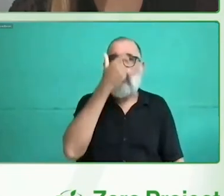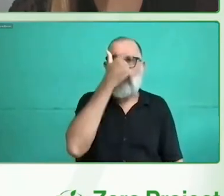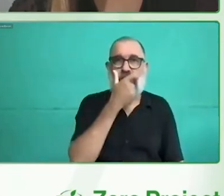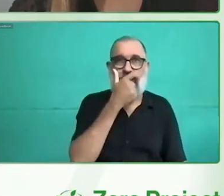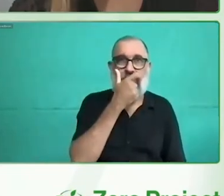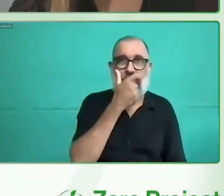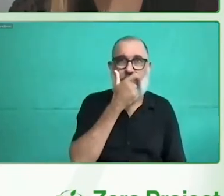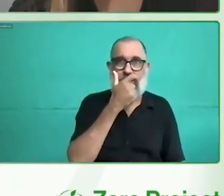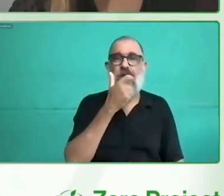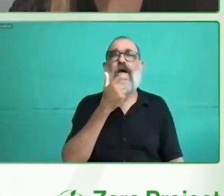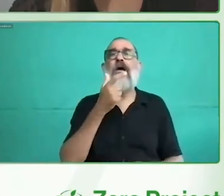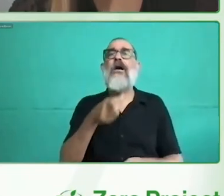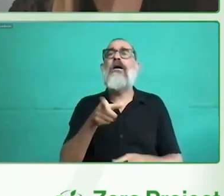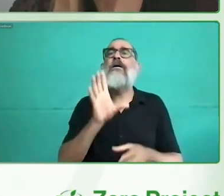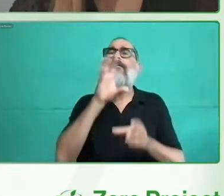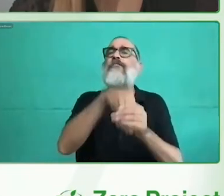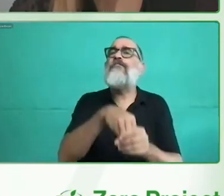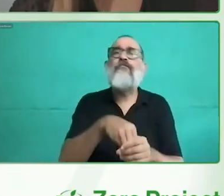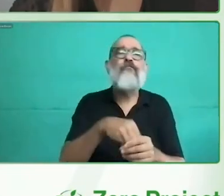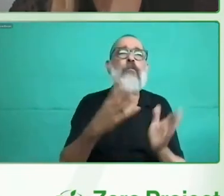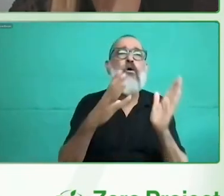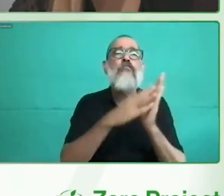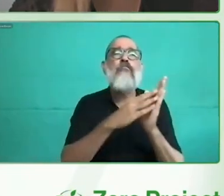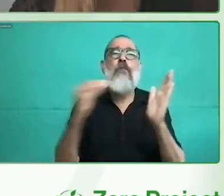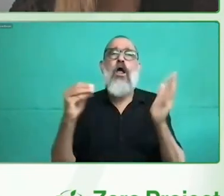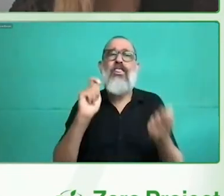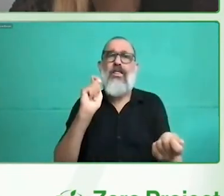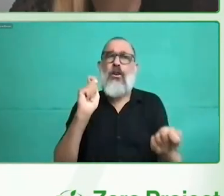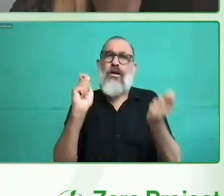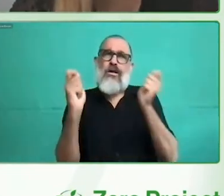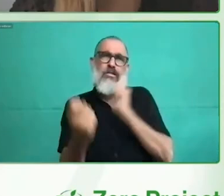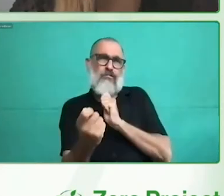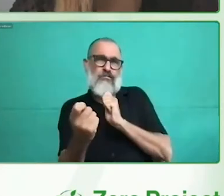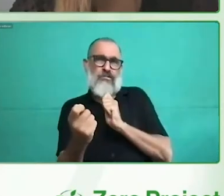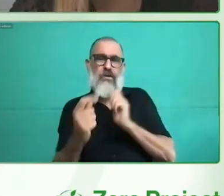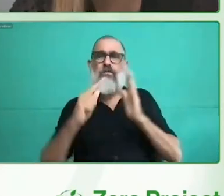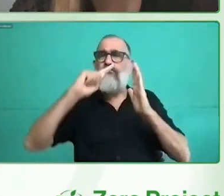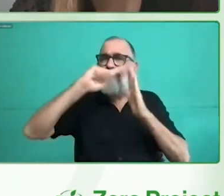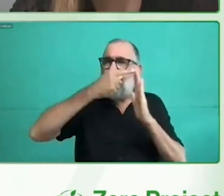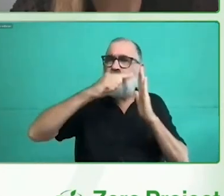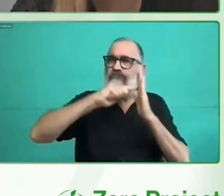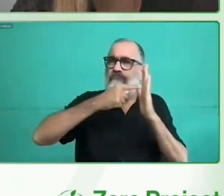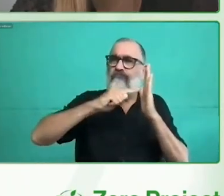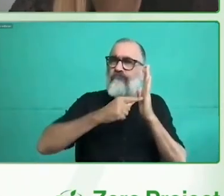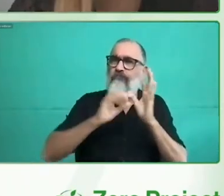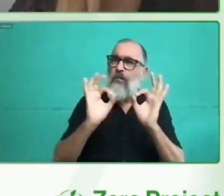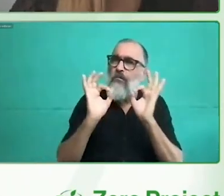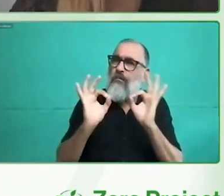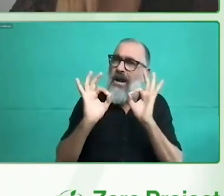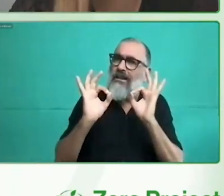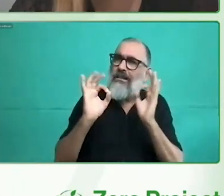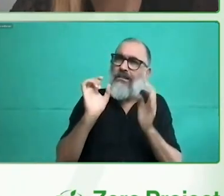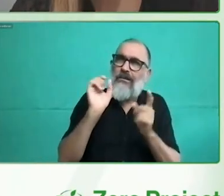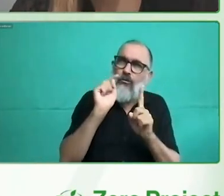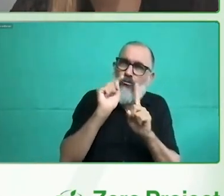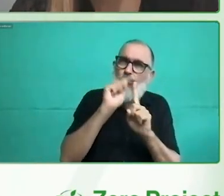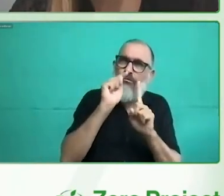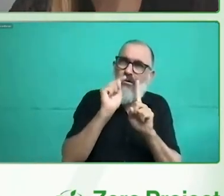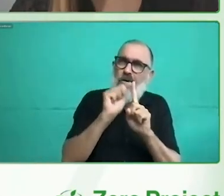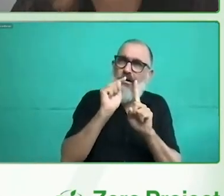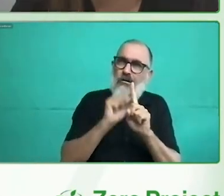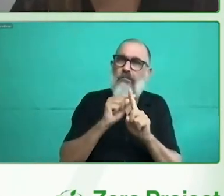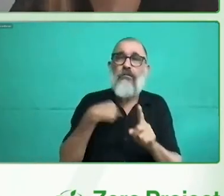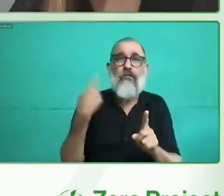y además promovemos otras habilidades, como podemos ver en el punto 5, el trabajo en